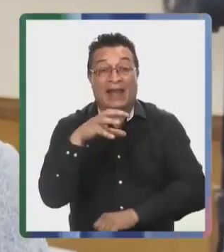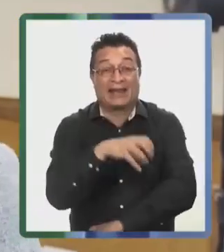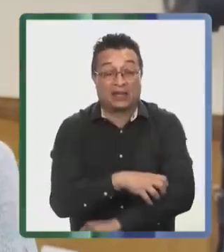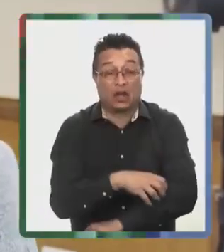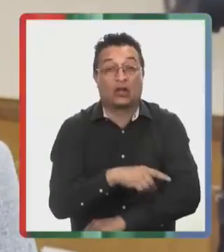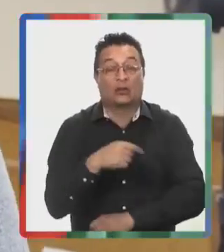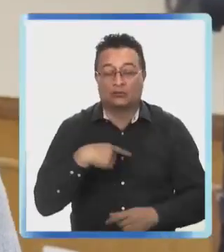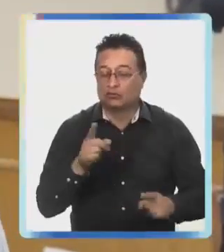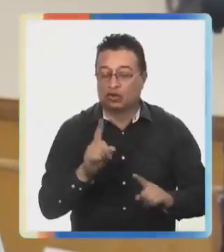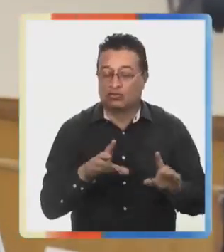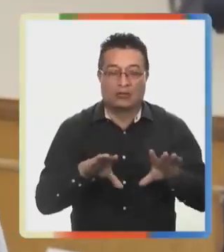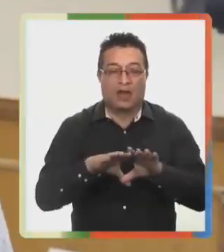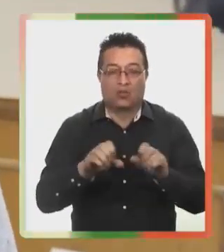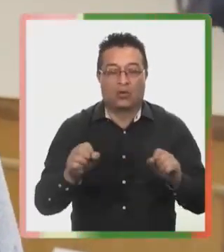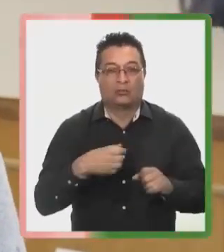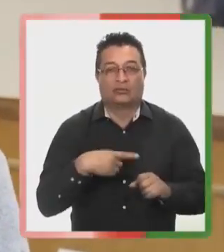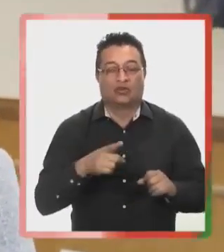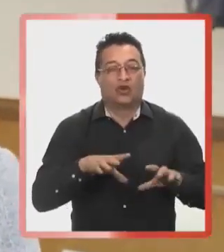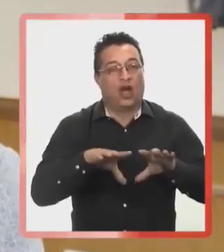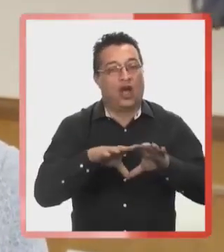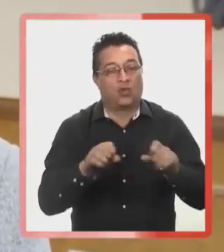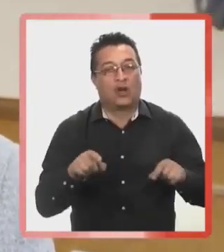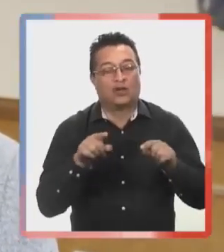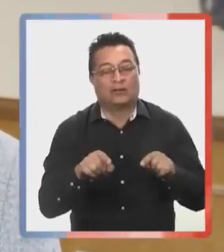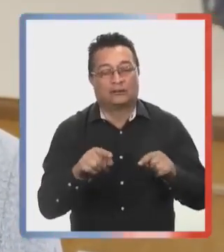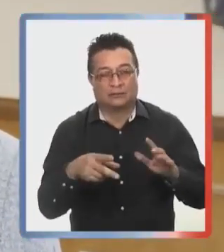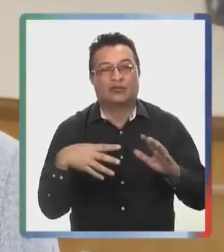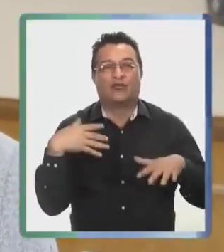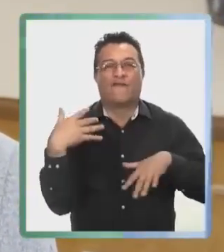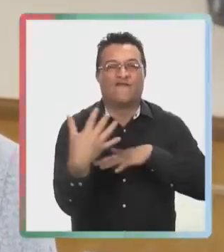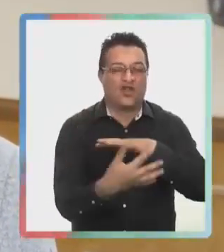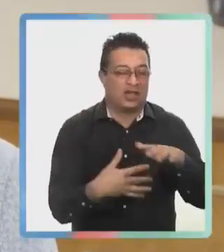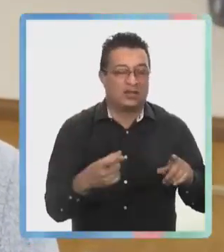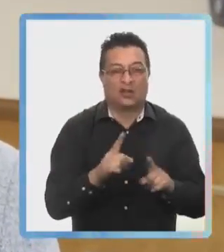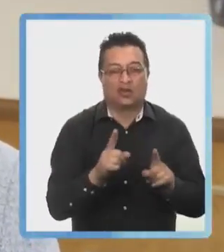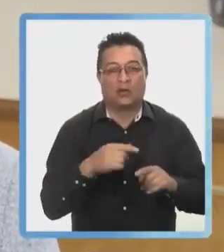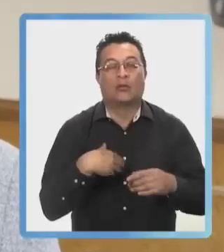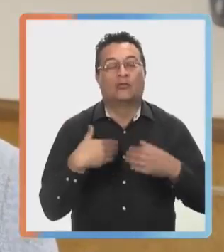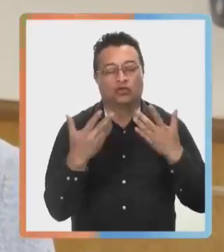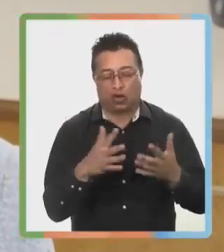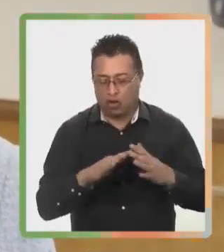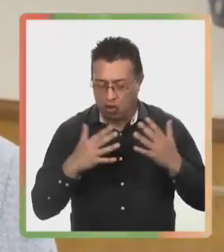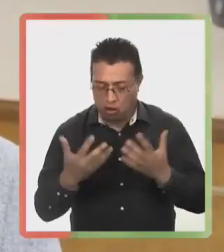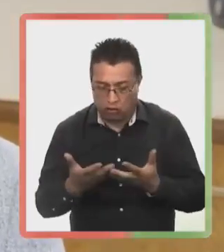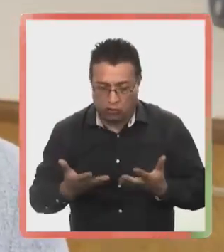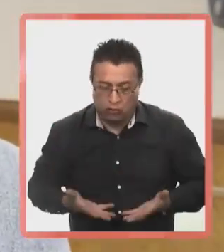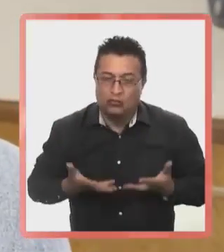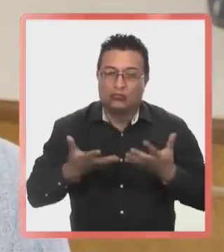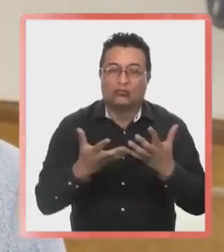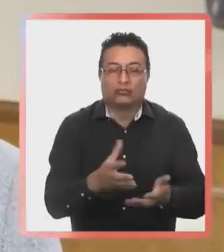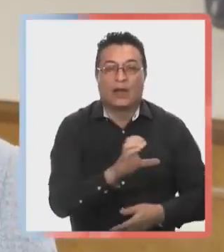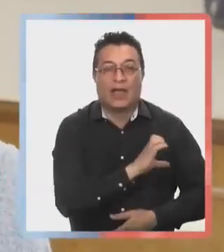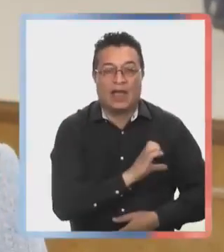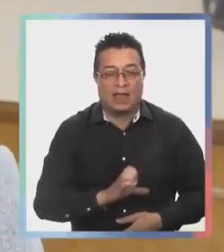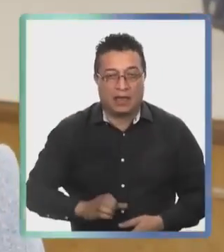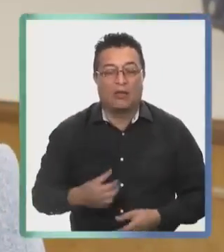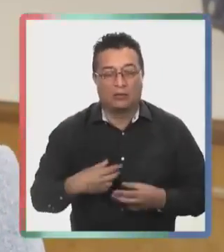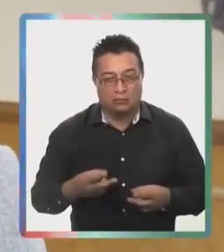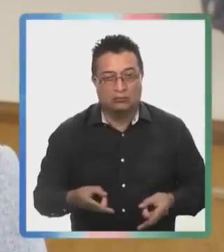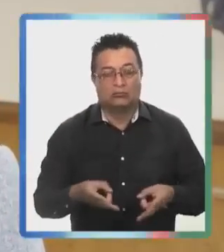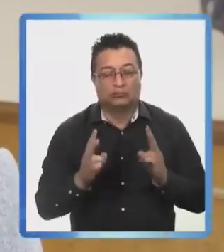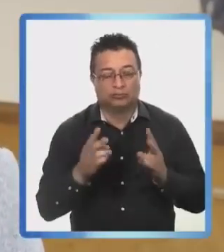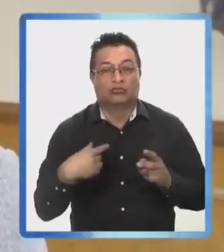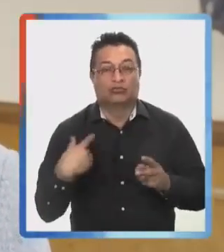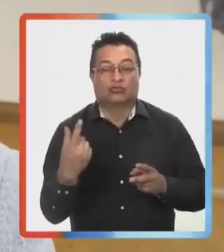dan en nuestra región nosotros no las compartimos, no estamos de acuerdo con este nivel de violencia, por lo cual vamos a poner todos los instrumentos del Estado que tenemos